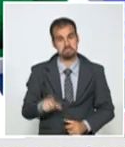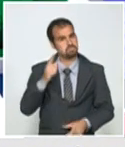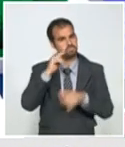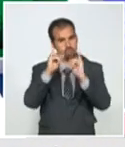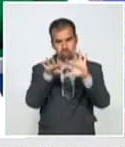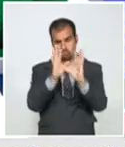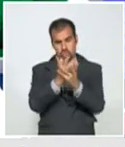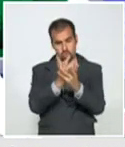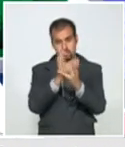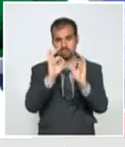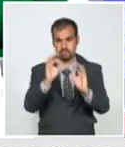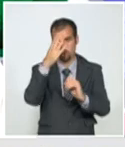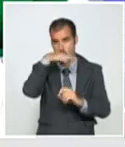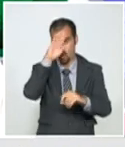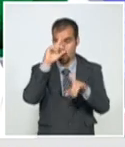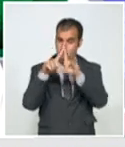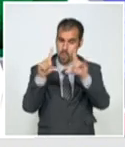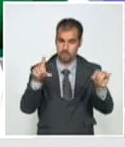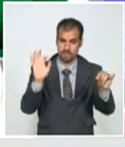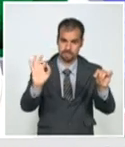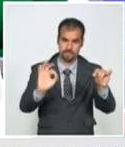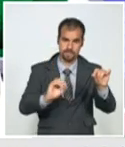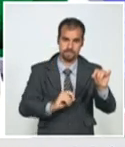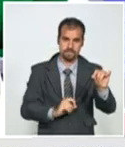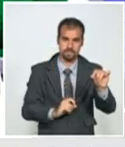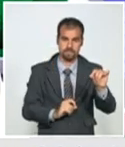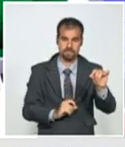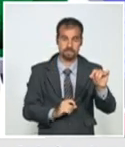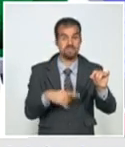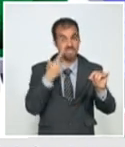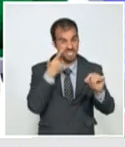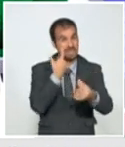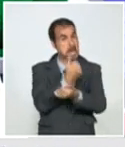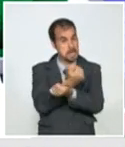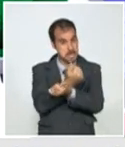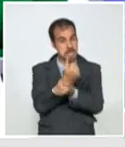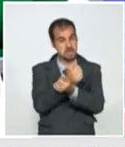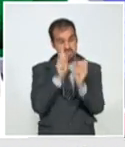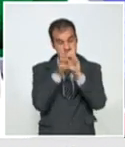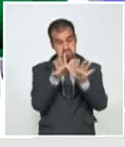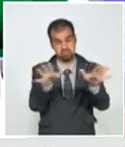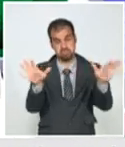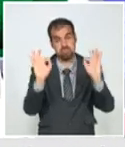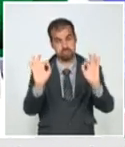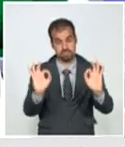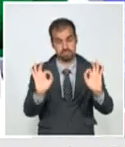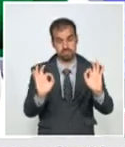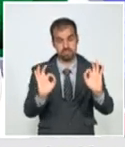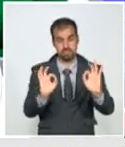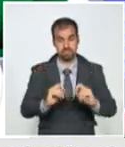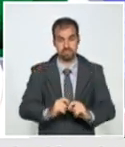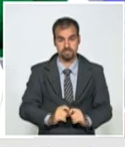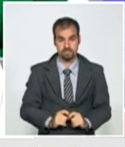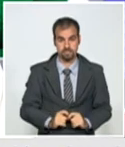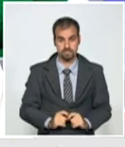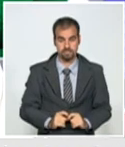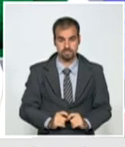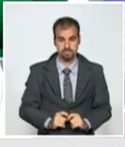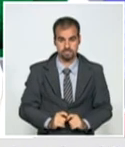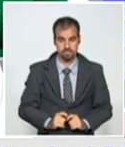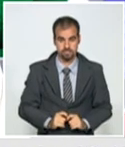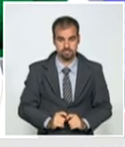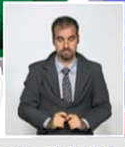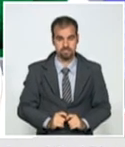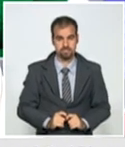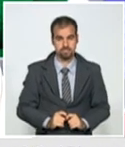reitero, en detalle, muy riesgoso todavía, y que nos falta todavía por mantener un